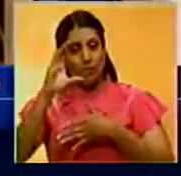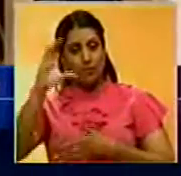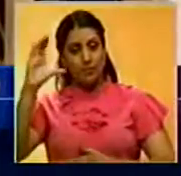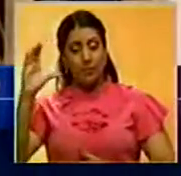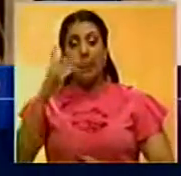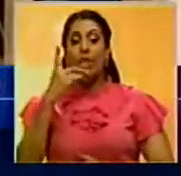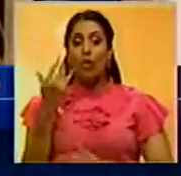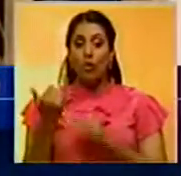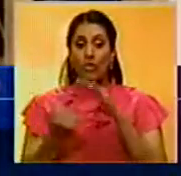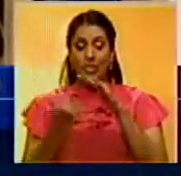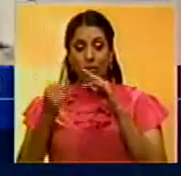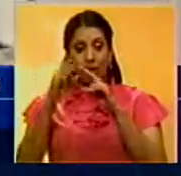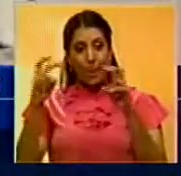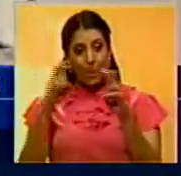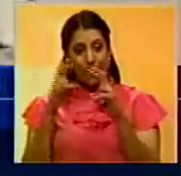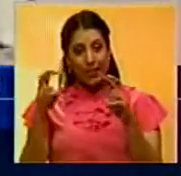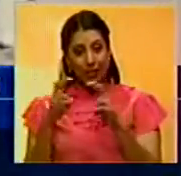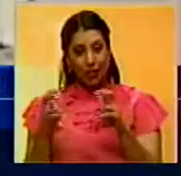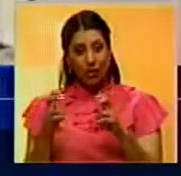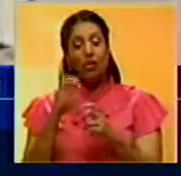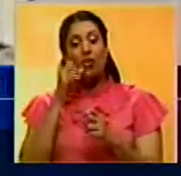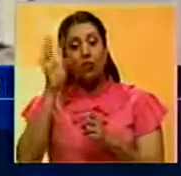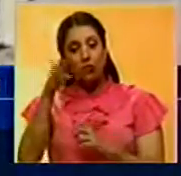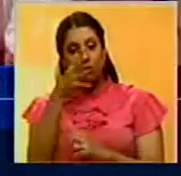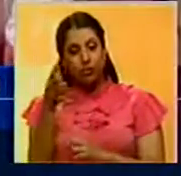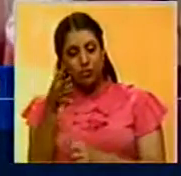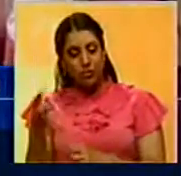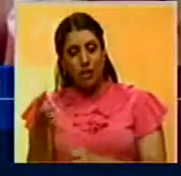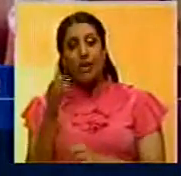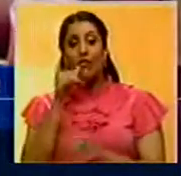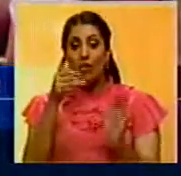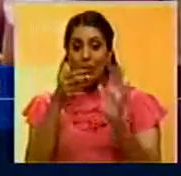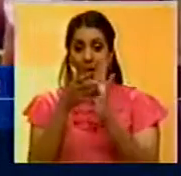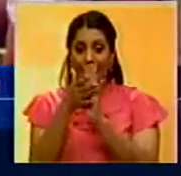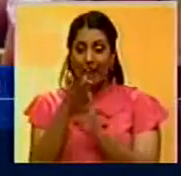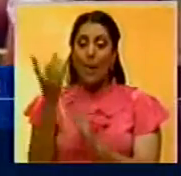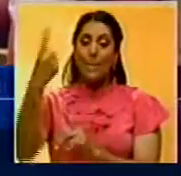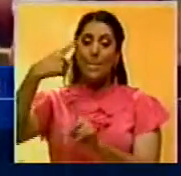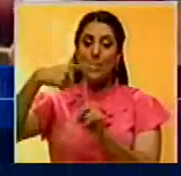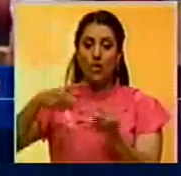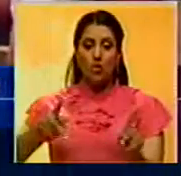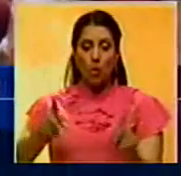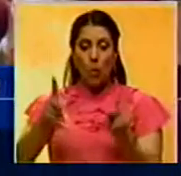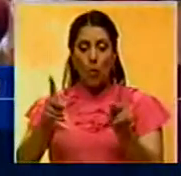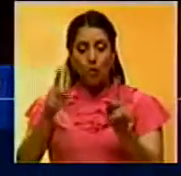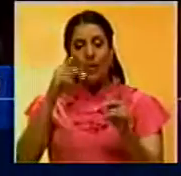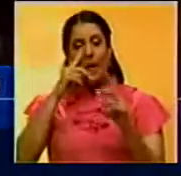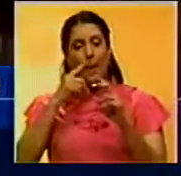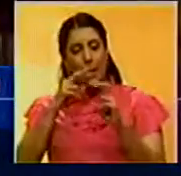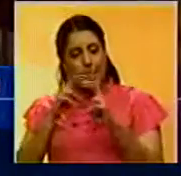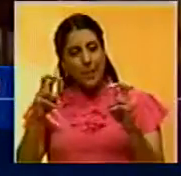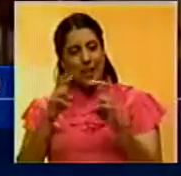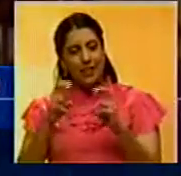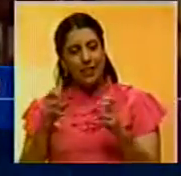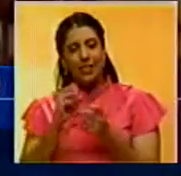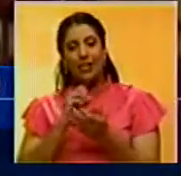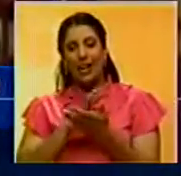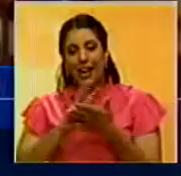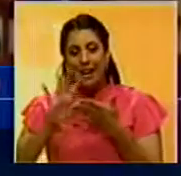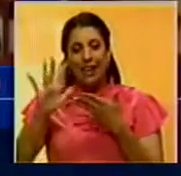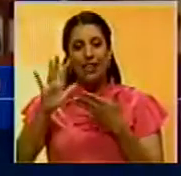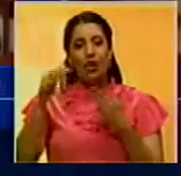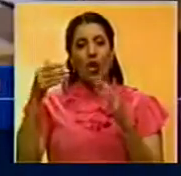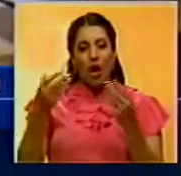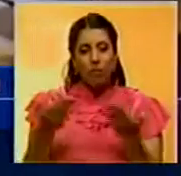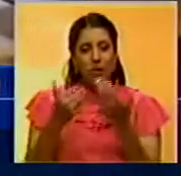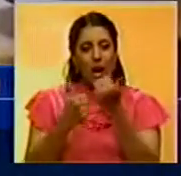El Instituto de Investigación Patricia Fels de Cisneros ofrecerá además oportunidades para la investigación cuaratorial,